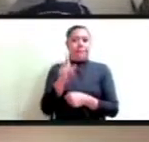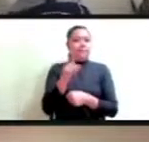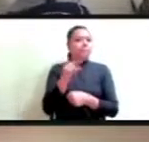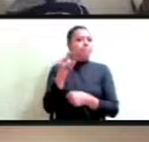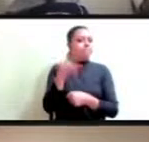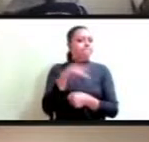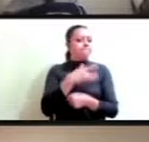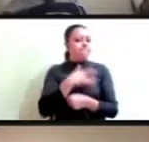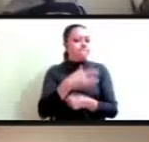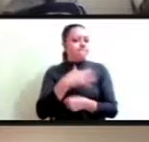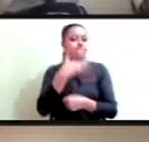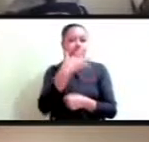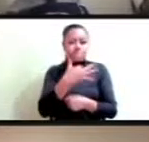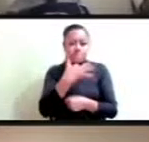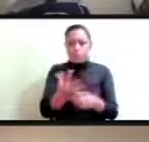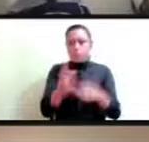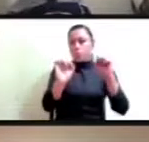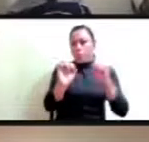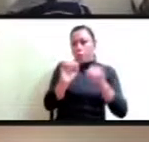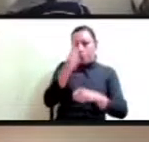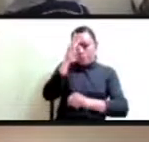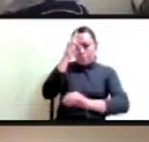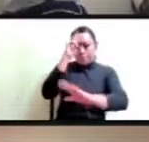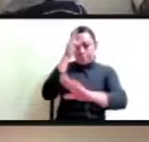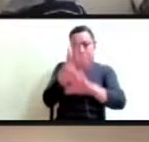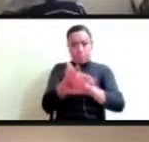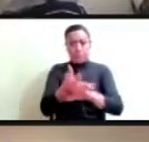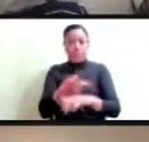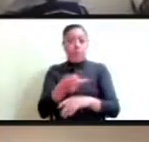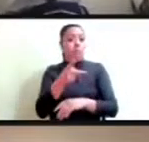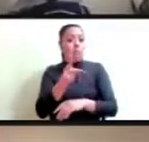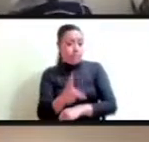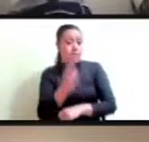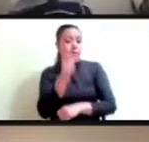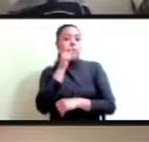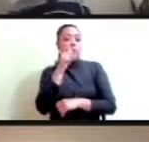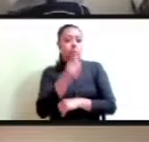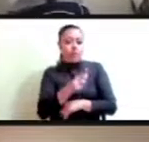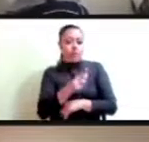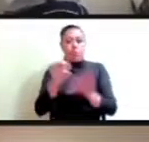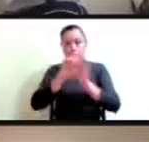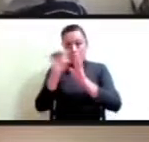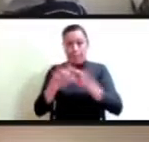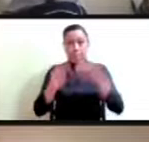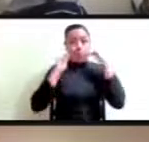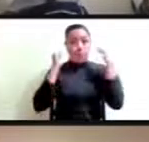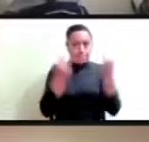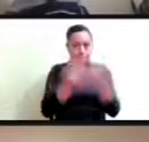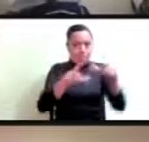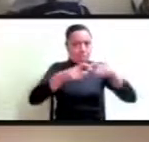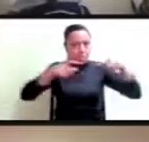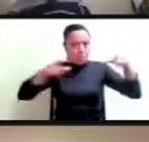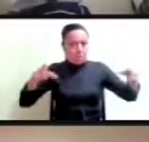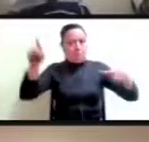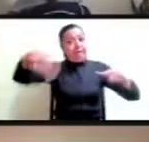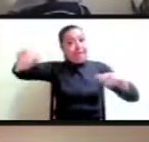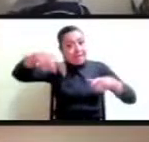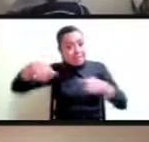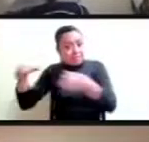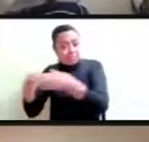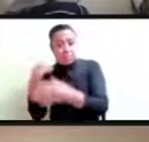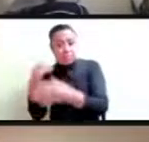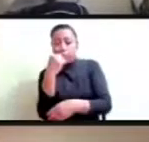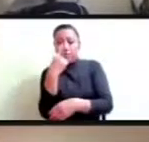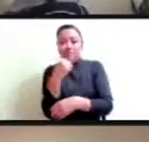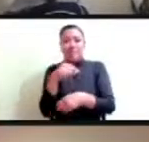embargo, también son las más vulnerables frente al crimen organizado creciente, ante la falta de una estrategia de combate a